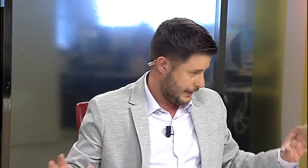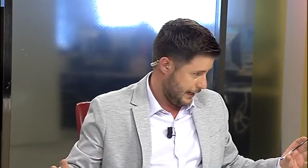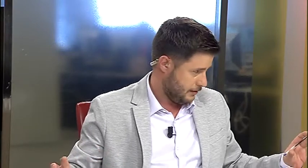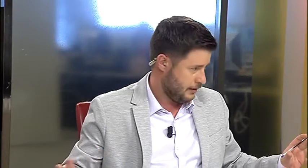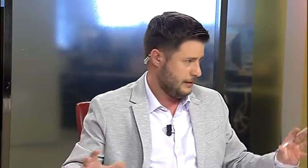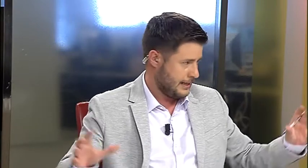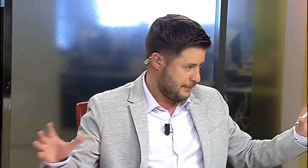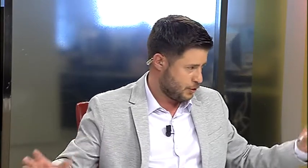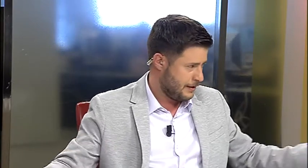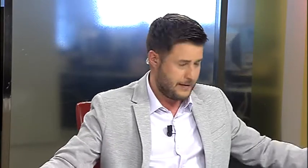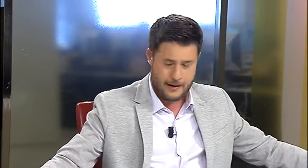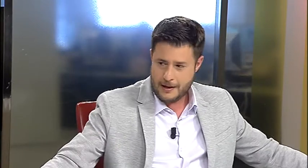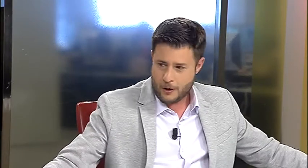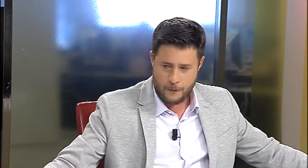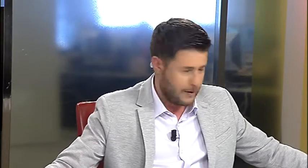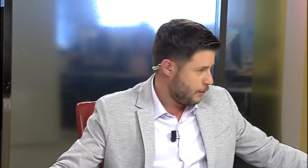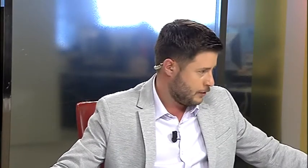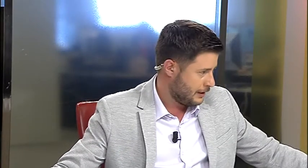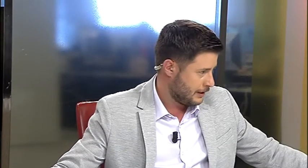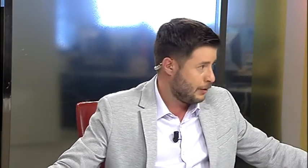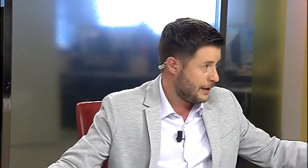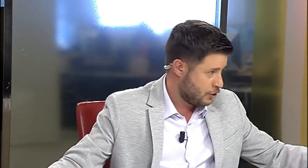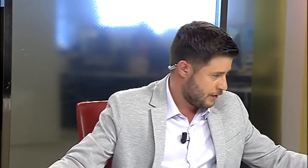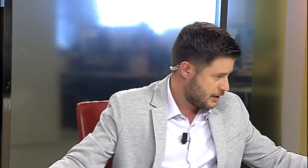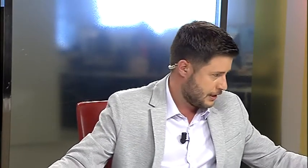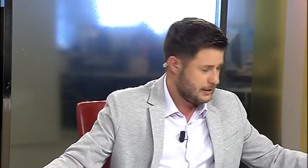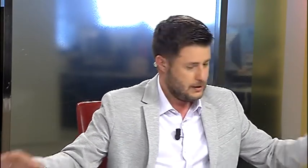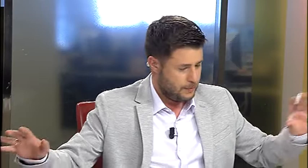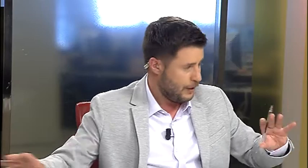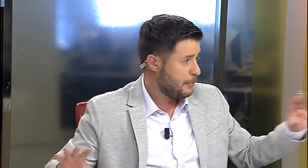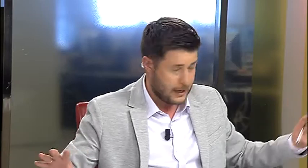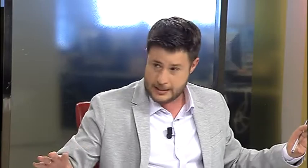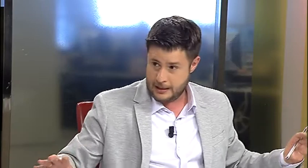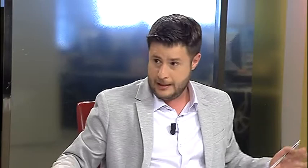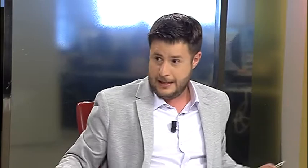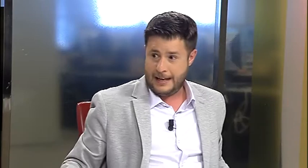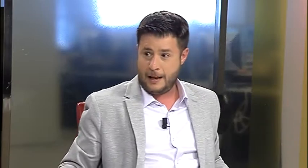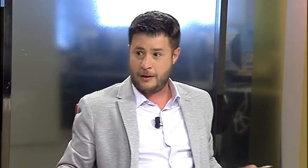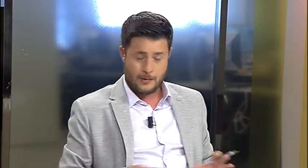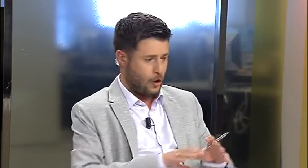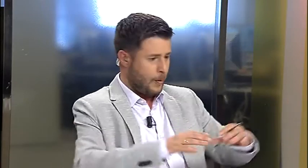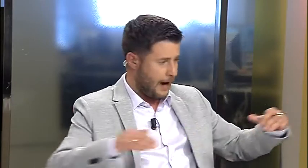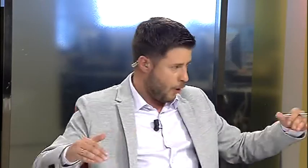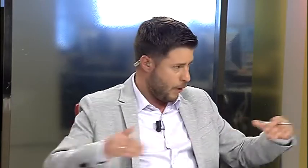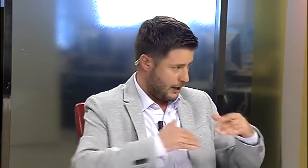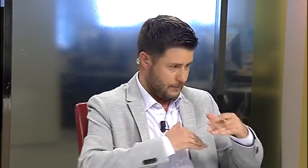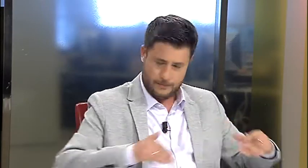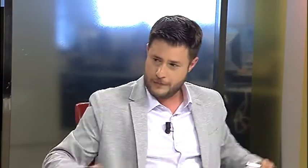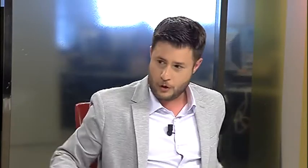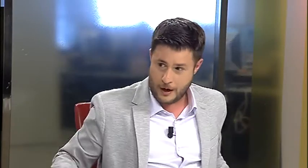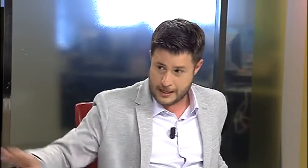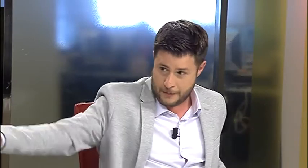que esa posibilidad de conformar gobierno alternativo el partido socialista puede apoyarse en el nacionalismo y cómo va a jugar